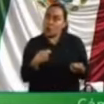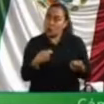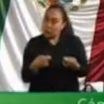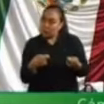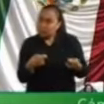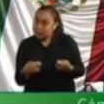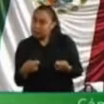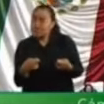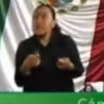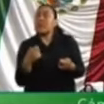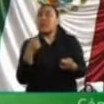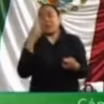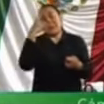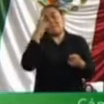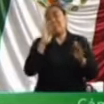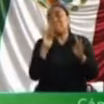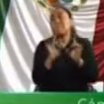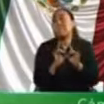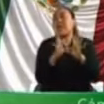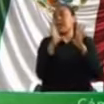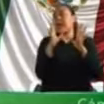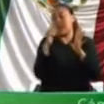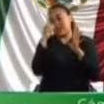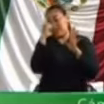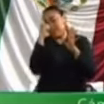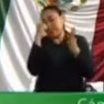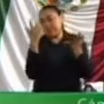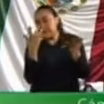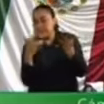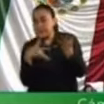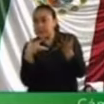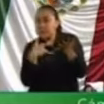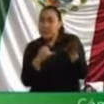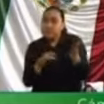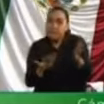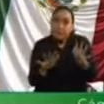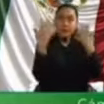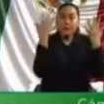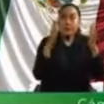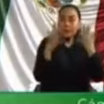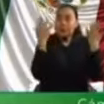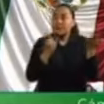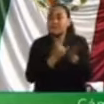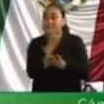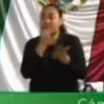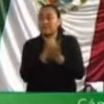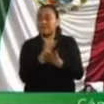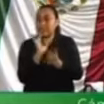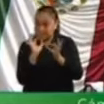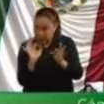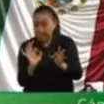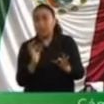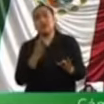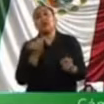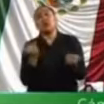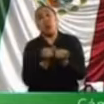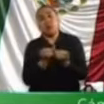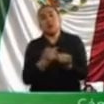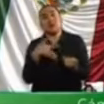toma inconsciente e irracional de decisiones y promueve el autocontrol